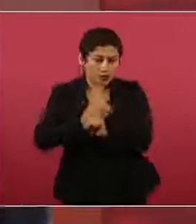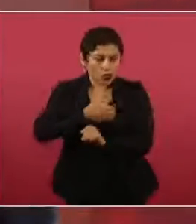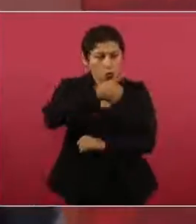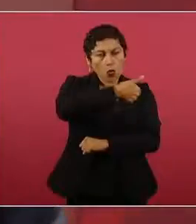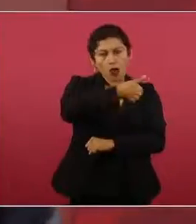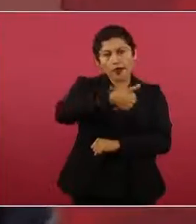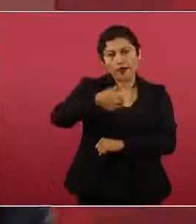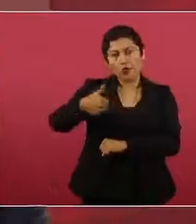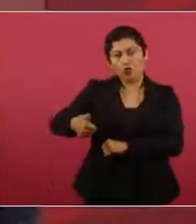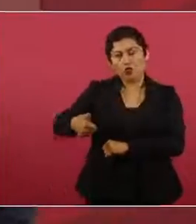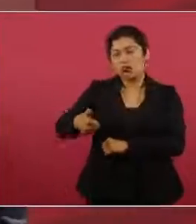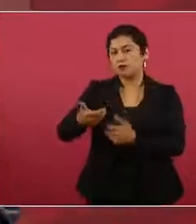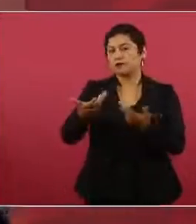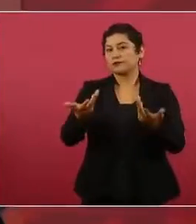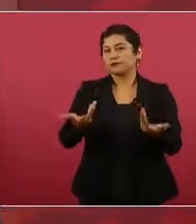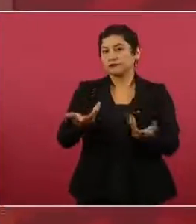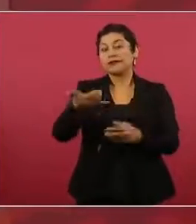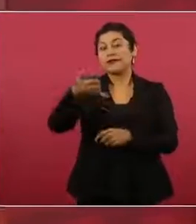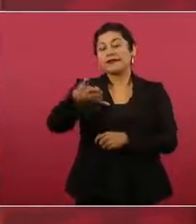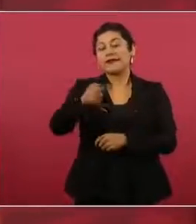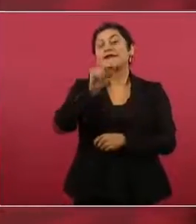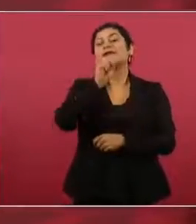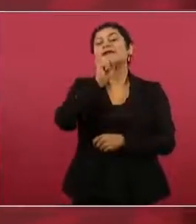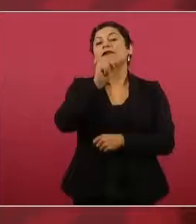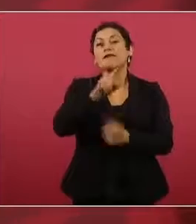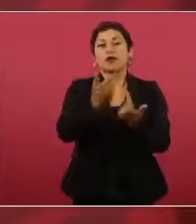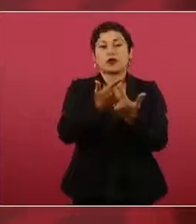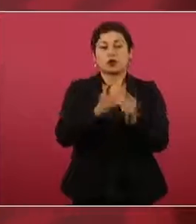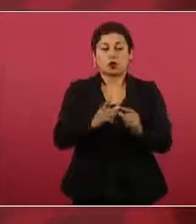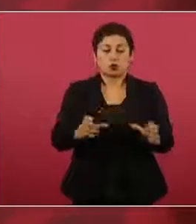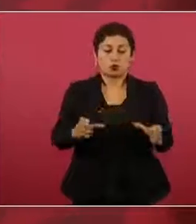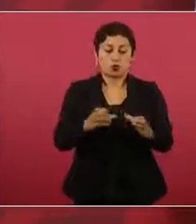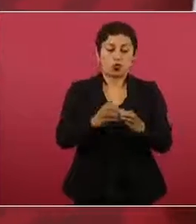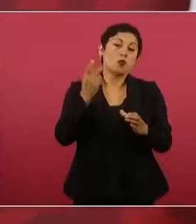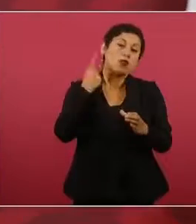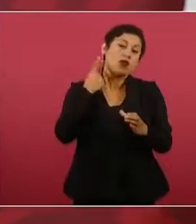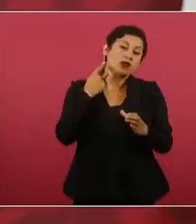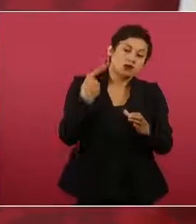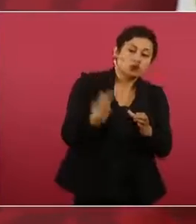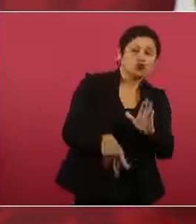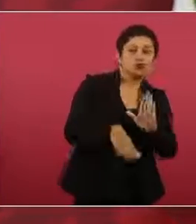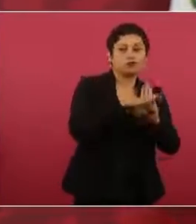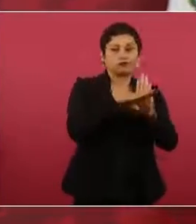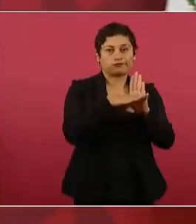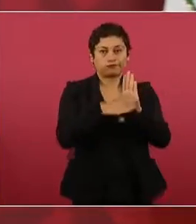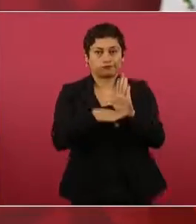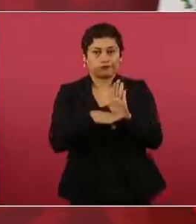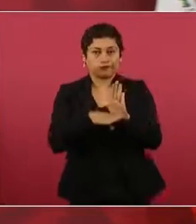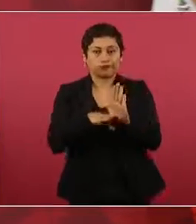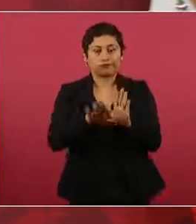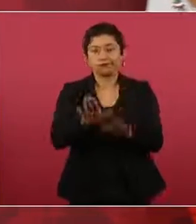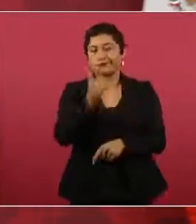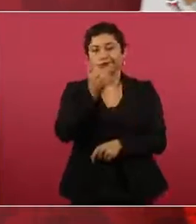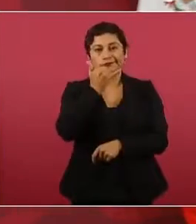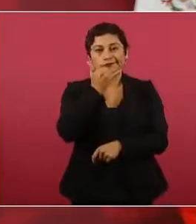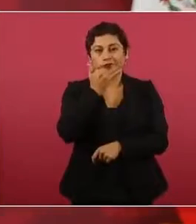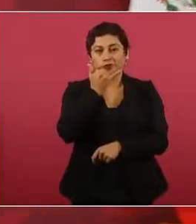sí, y también los estatutos, ¿no?, de los partidos. No tengo el dato exacto.